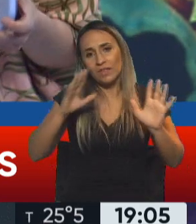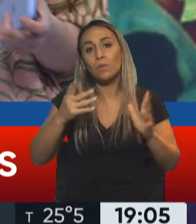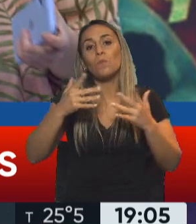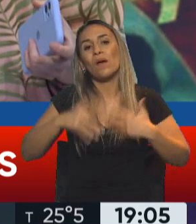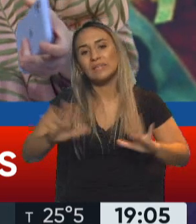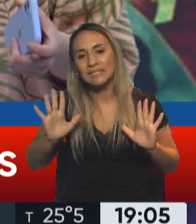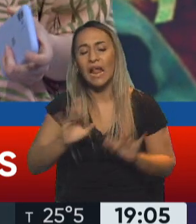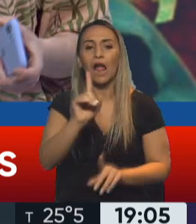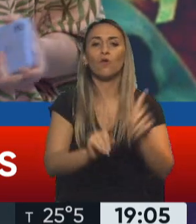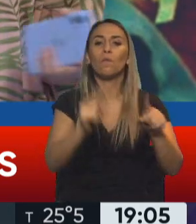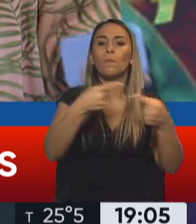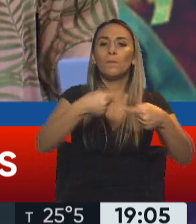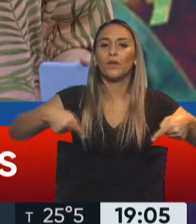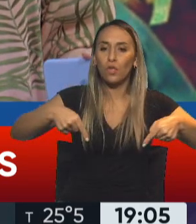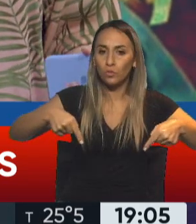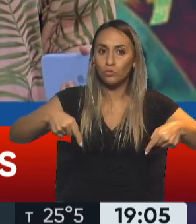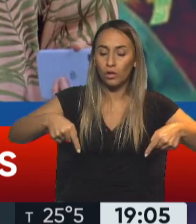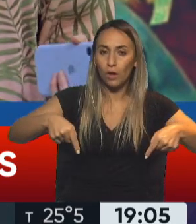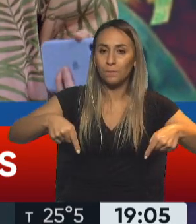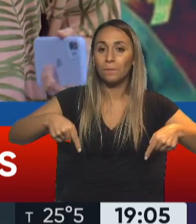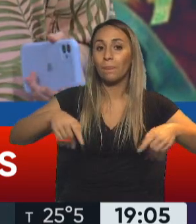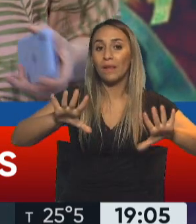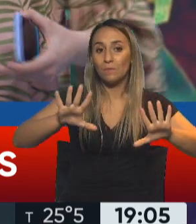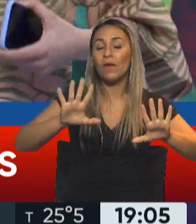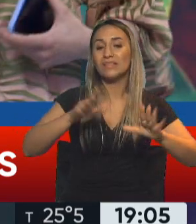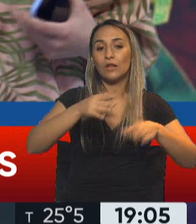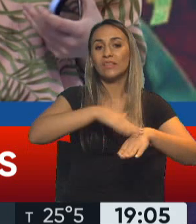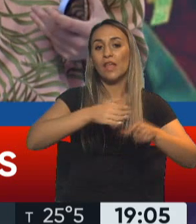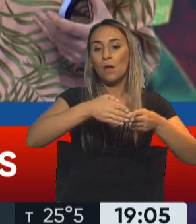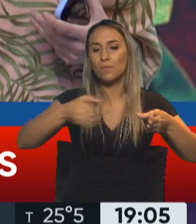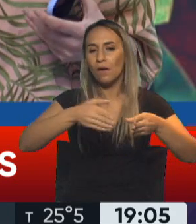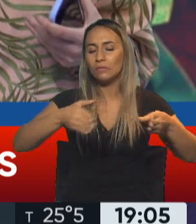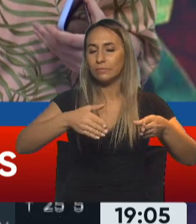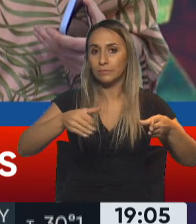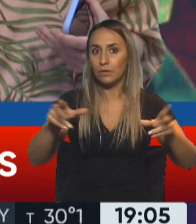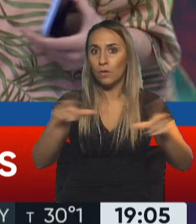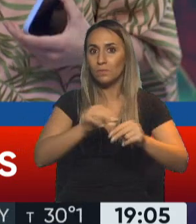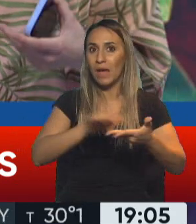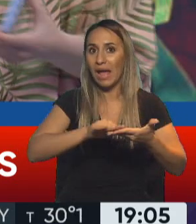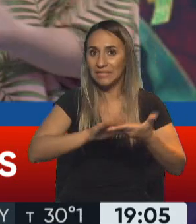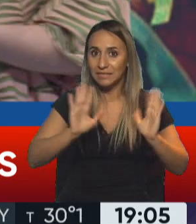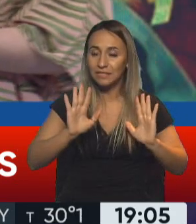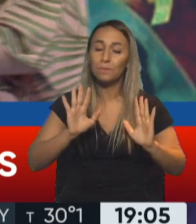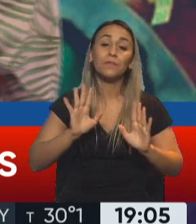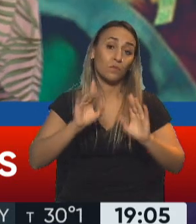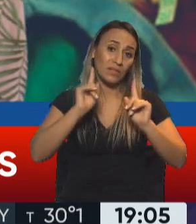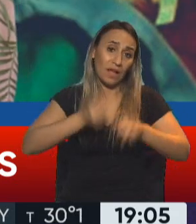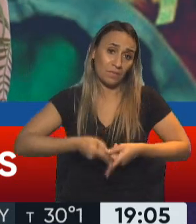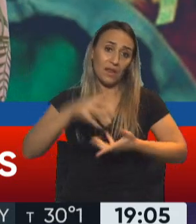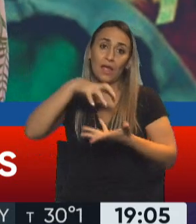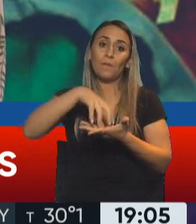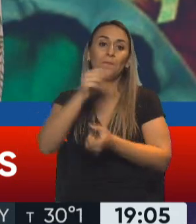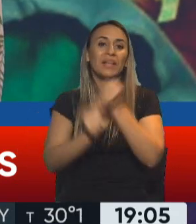otro producto, sí, ¿no?, esté en determinado tiempo en falta. Hay preocupación respecto de lo que pueda suceder con las pymes, que tal vez tienen menos espalda